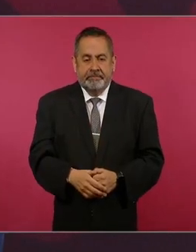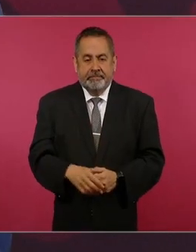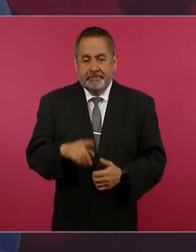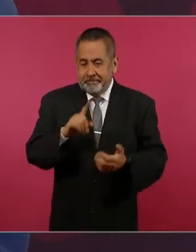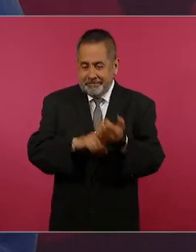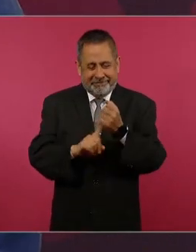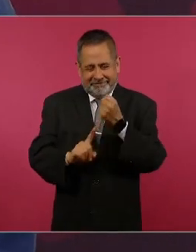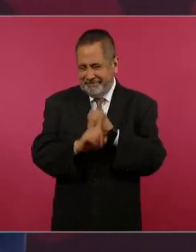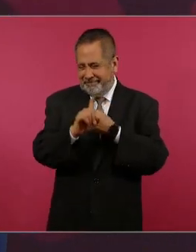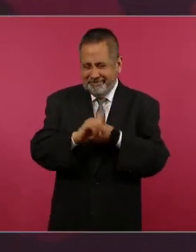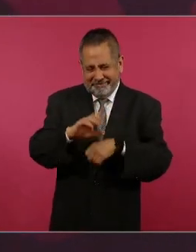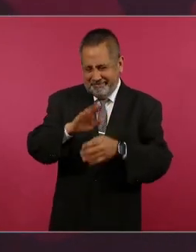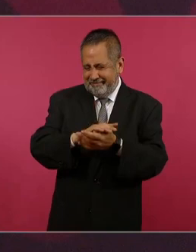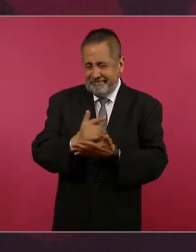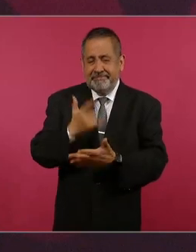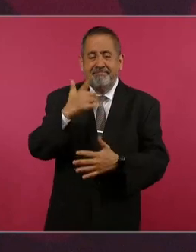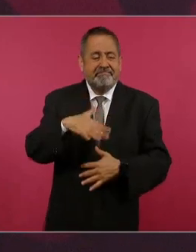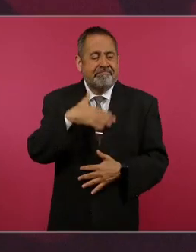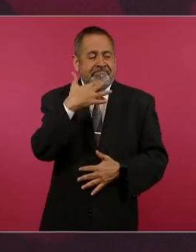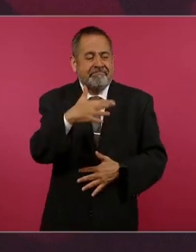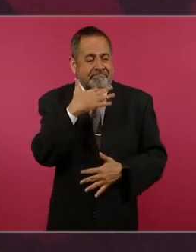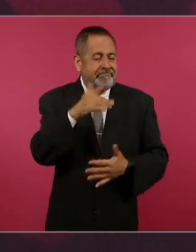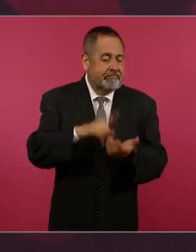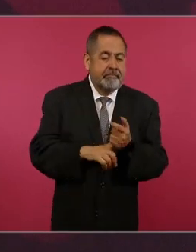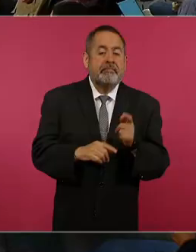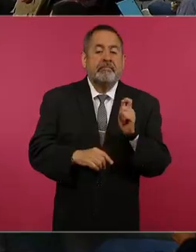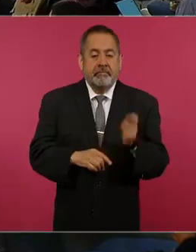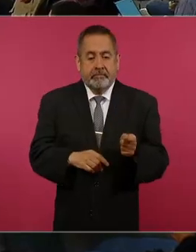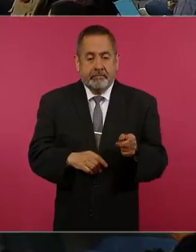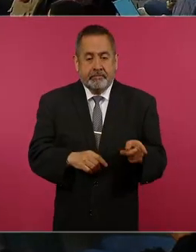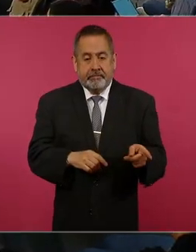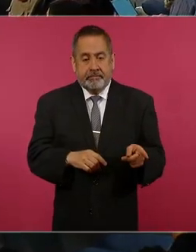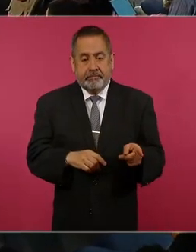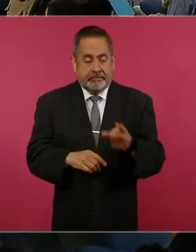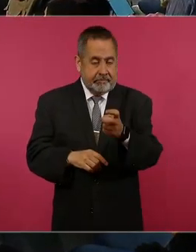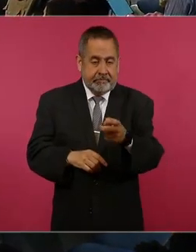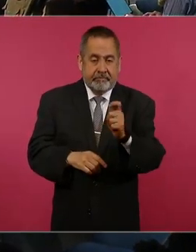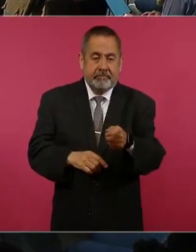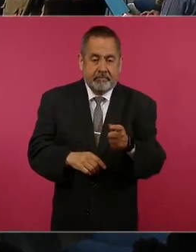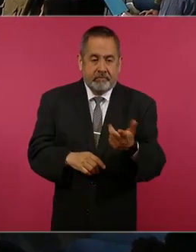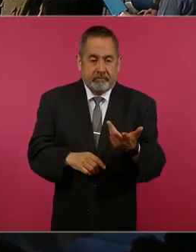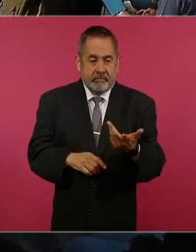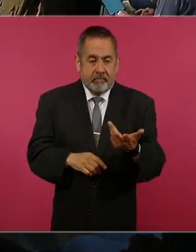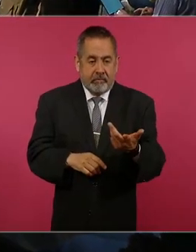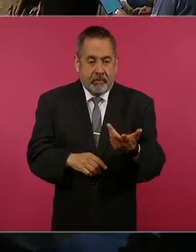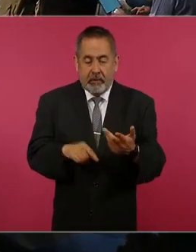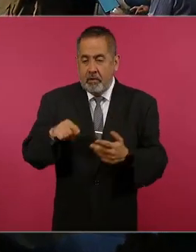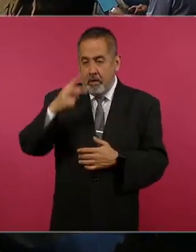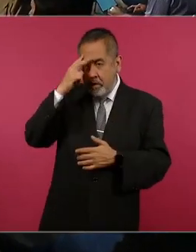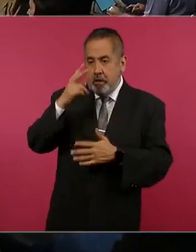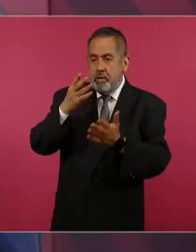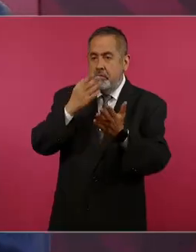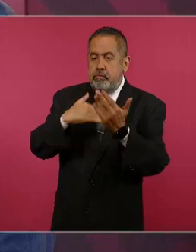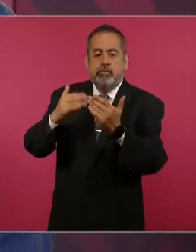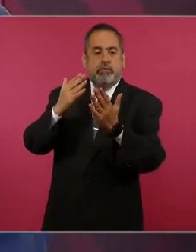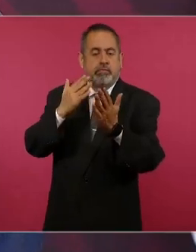problema de México la corrupción que no sólo por eso no crecía nuestro país